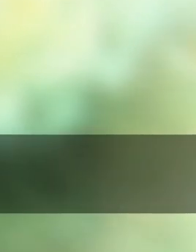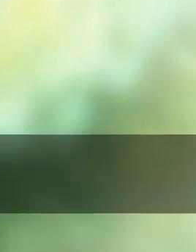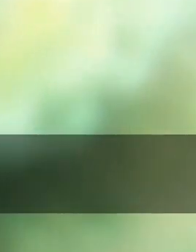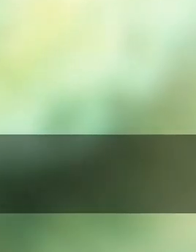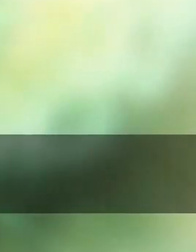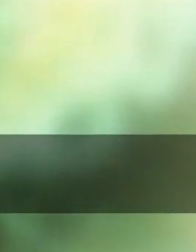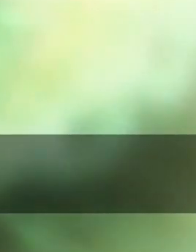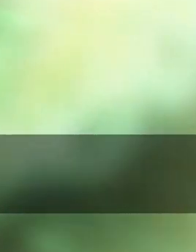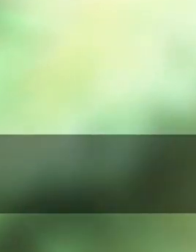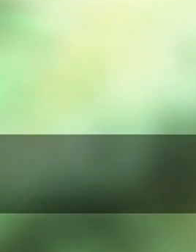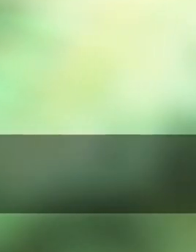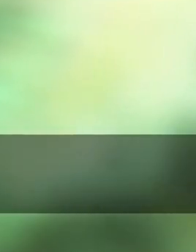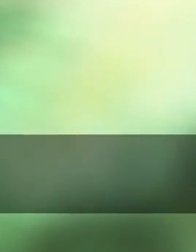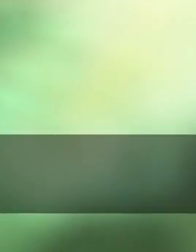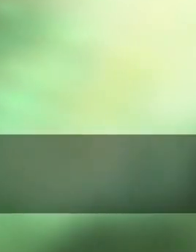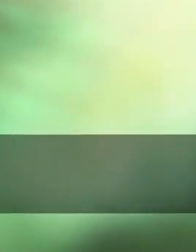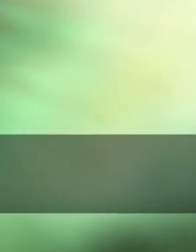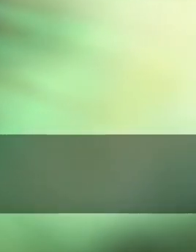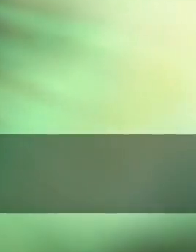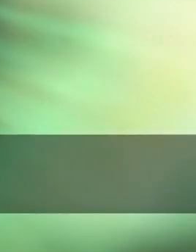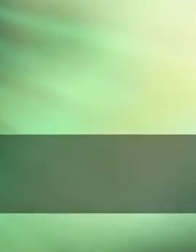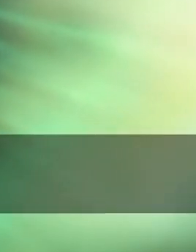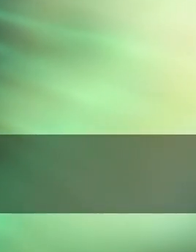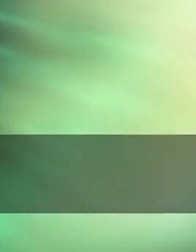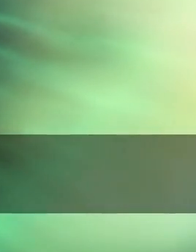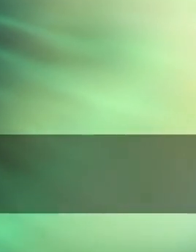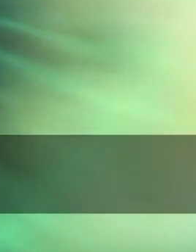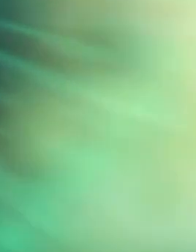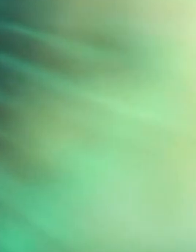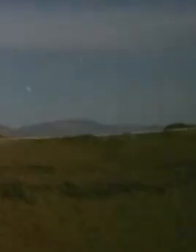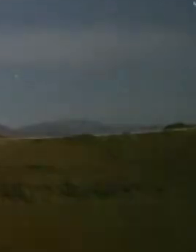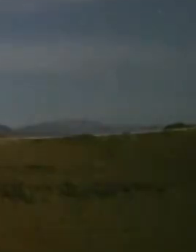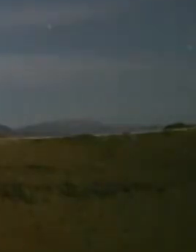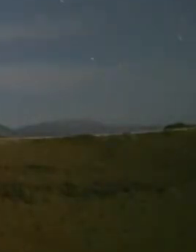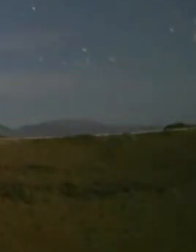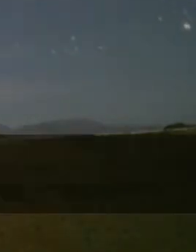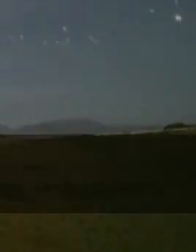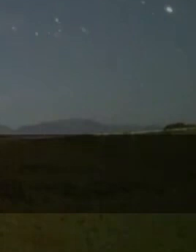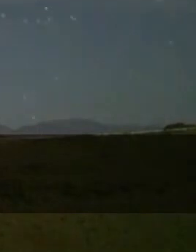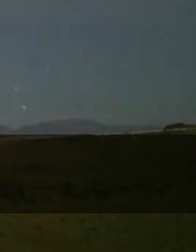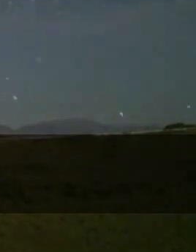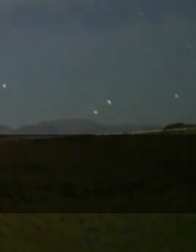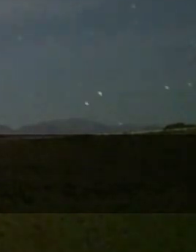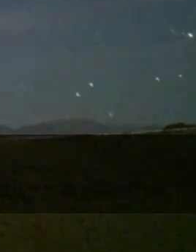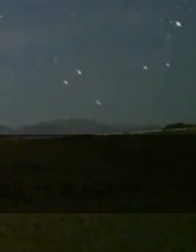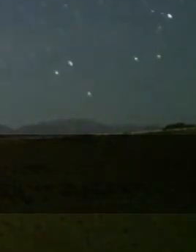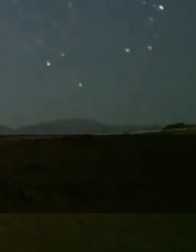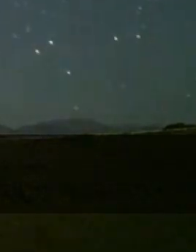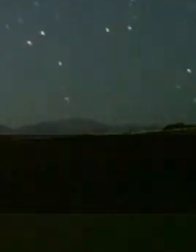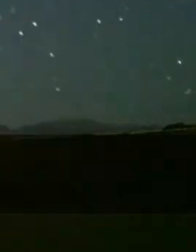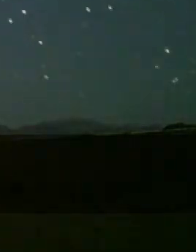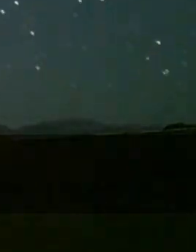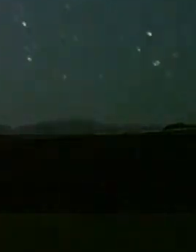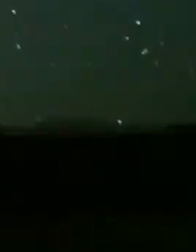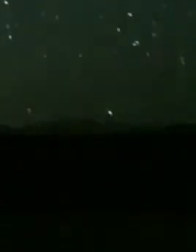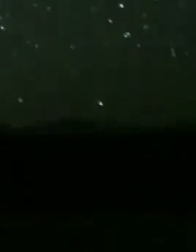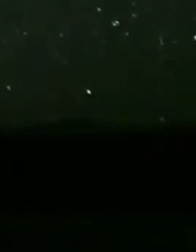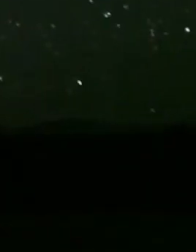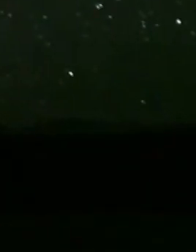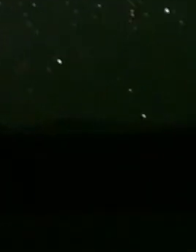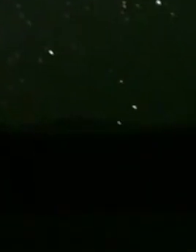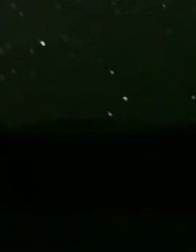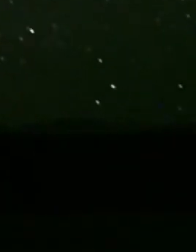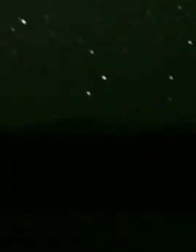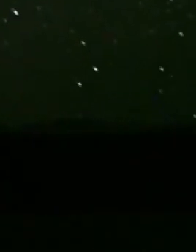massive stars, therefore solving an enduring mystery. A telescope at Lucia was also able